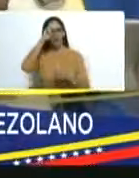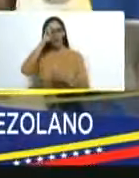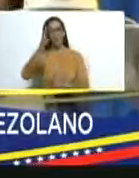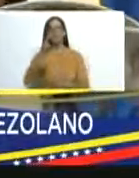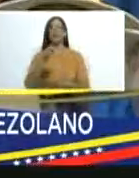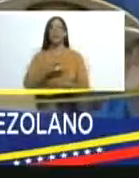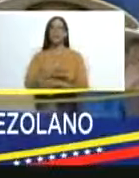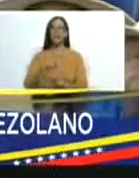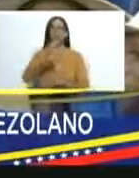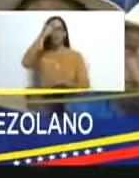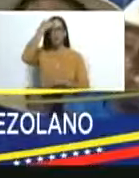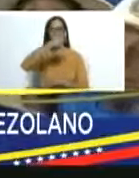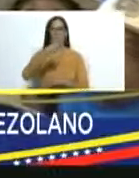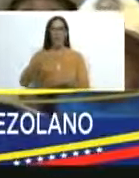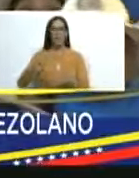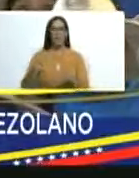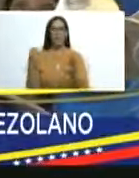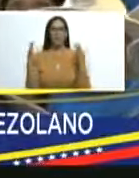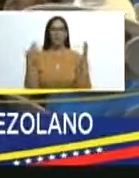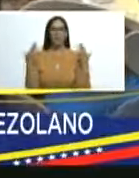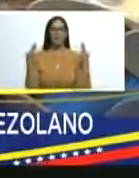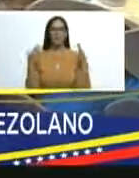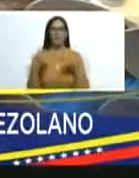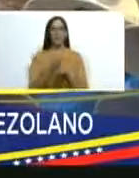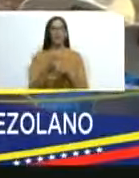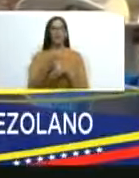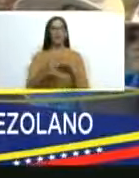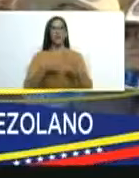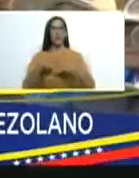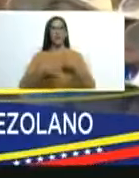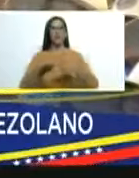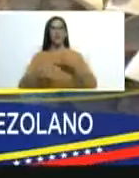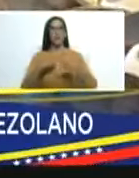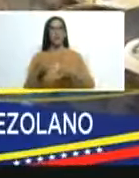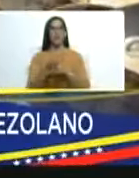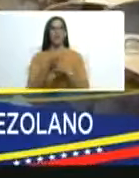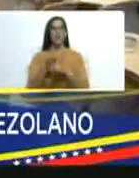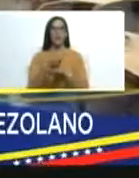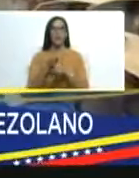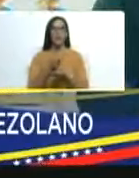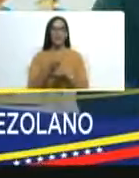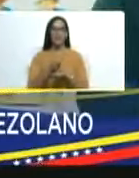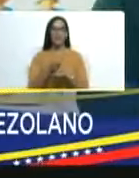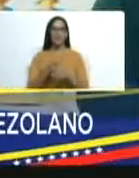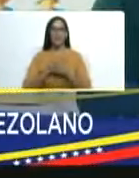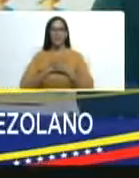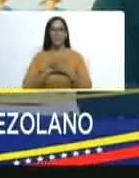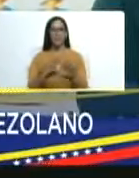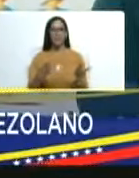mandato del pueblo. Gobierno revolucionario, gobierno obediencial.